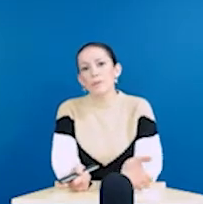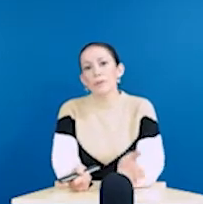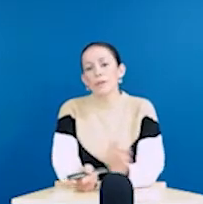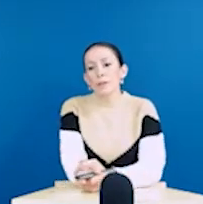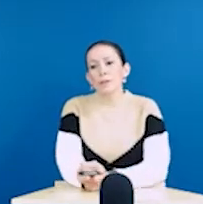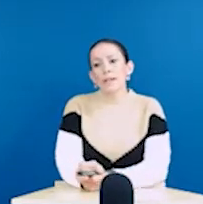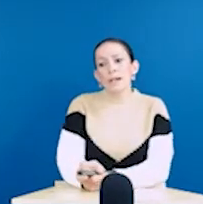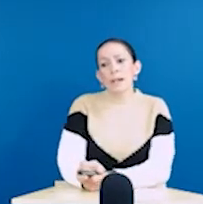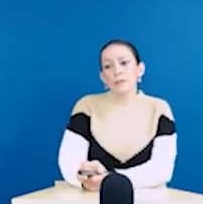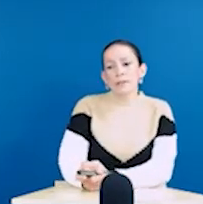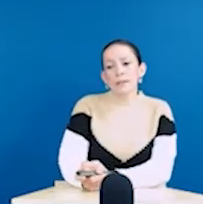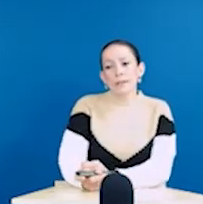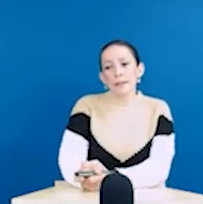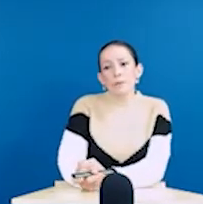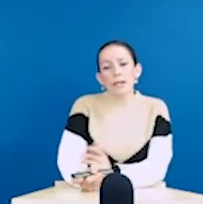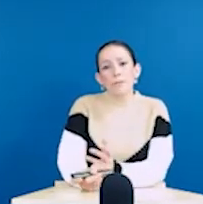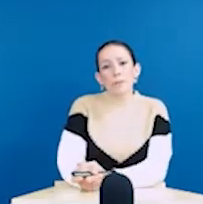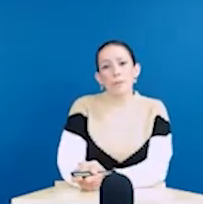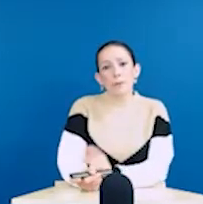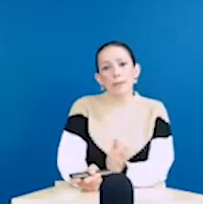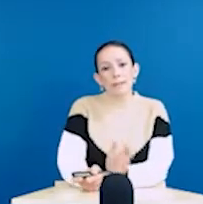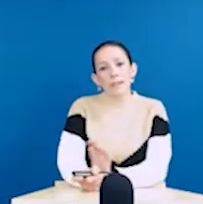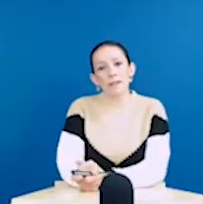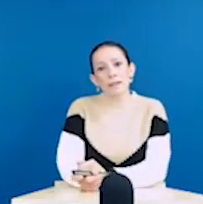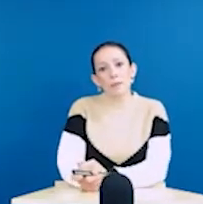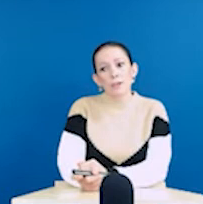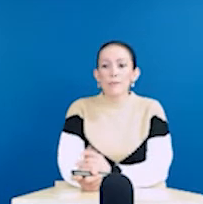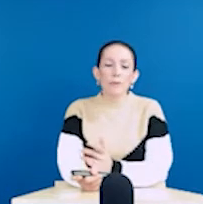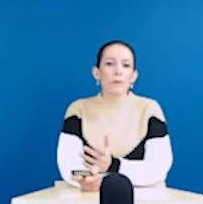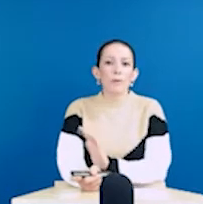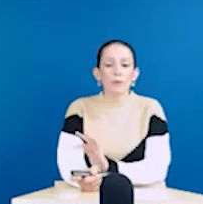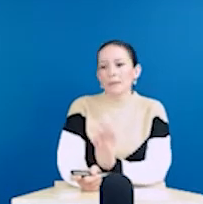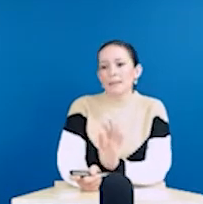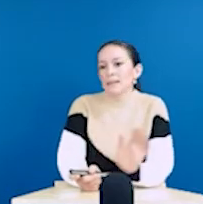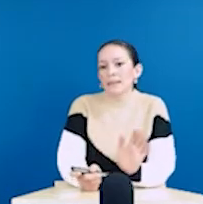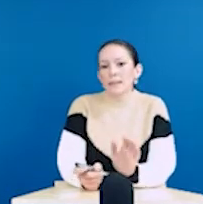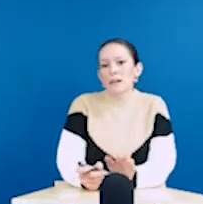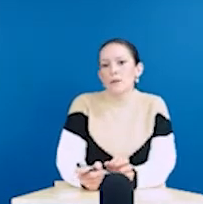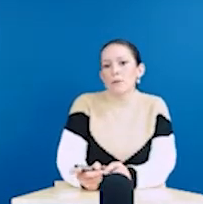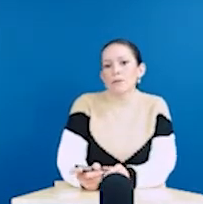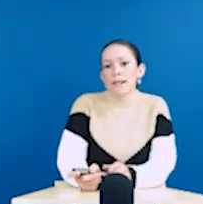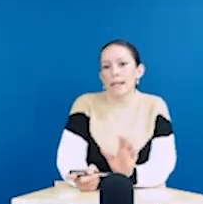lo mismo tolerar un alimento para un paciente de cabeza y cuello como otro